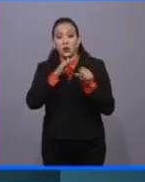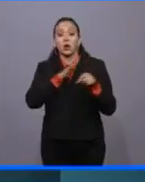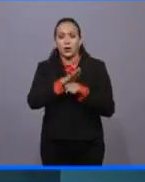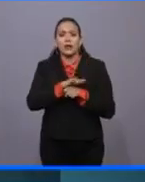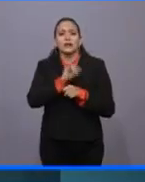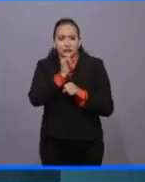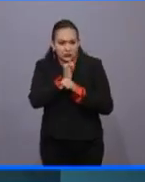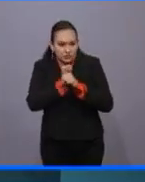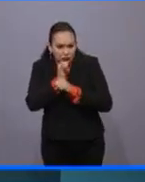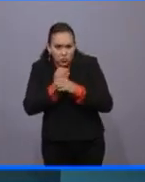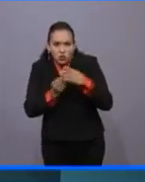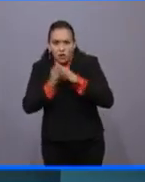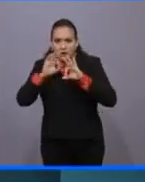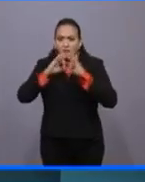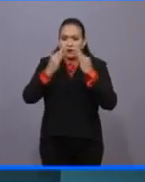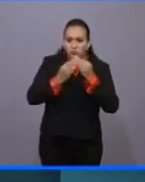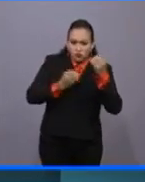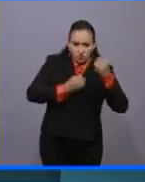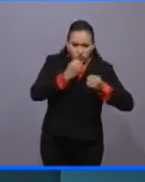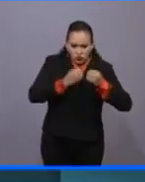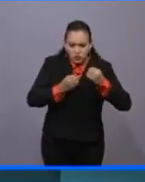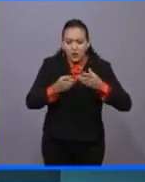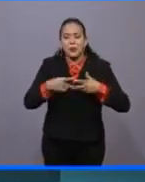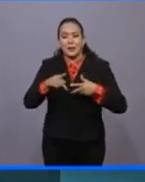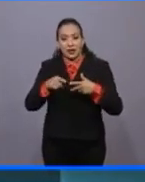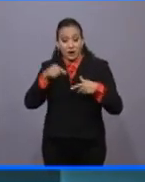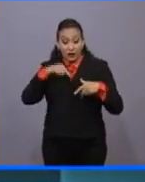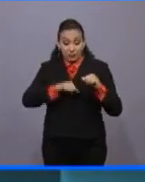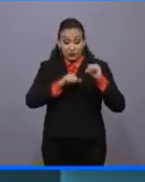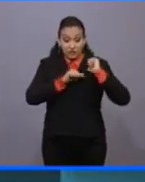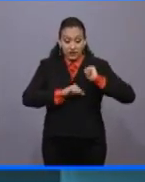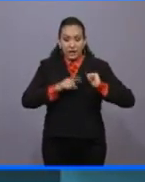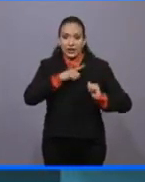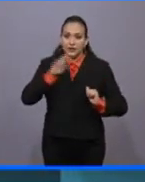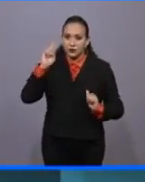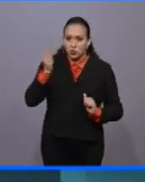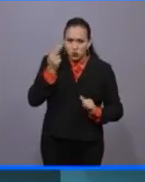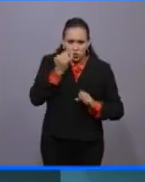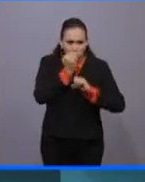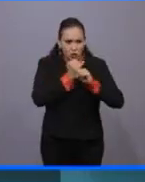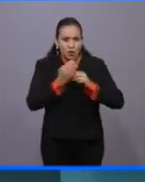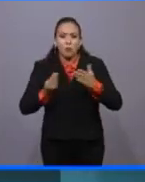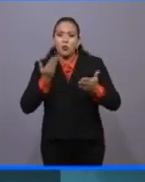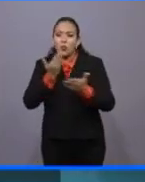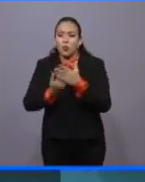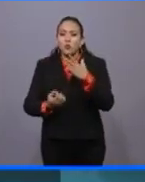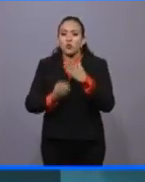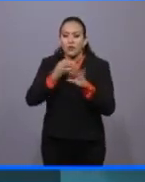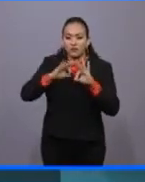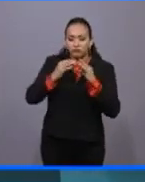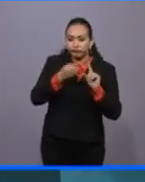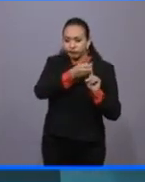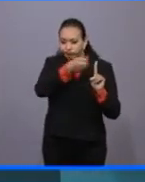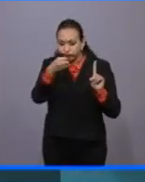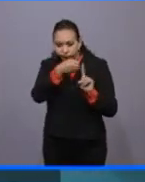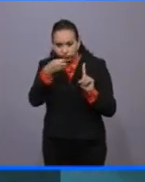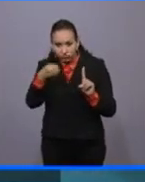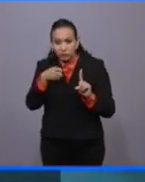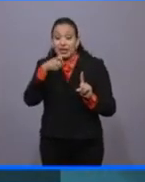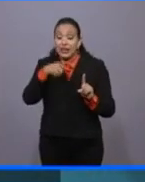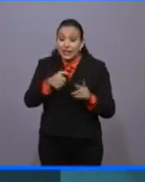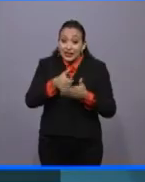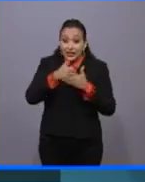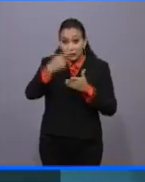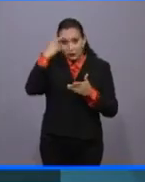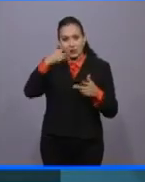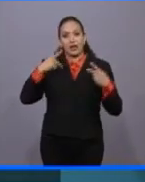nueva etapa, o incluso contribuir desde sus ámbitos de acción a evaluarla y proponer nuevos derroteros, sino también seguir siendo una guía